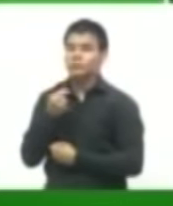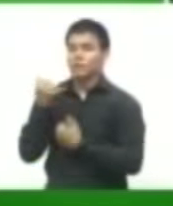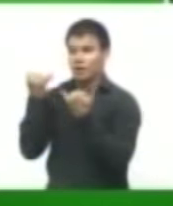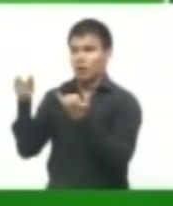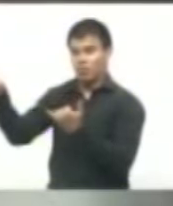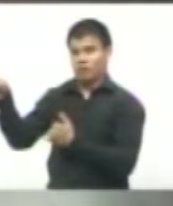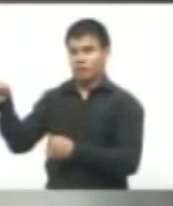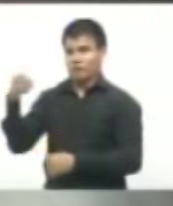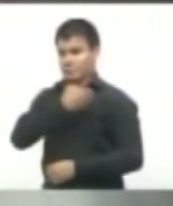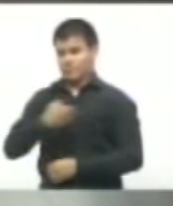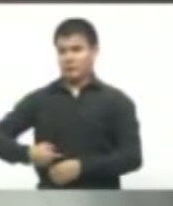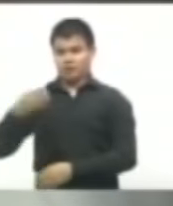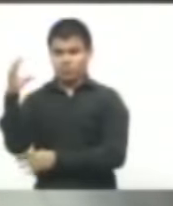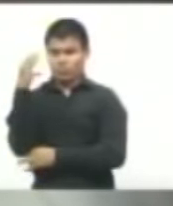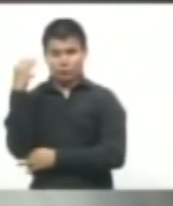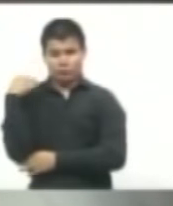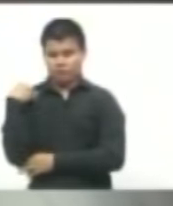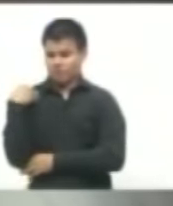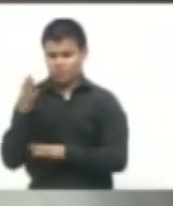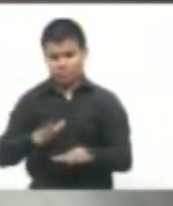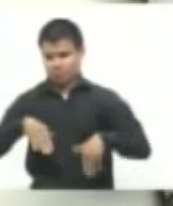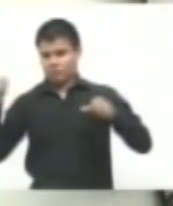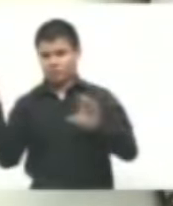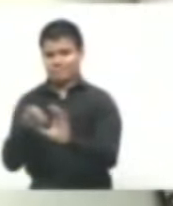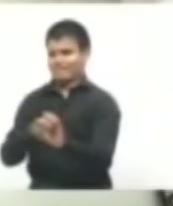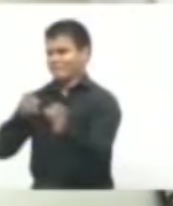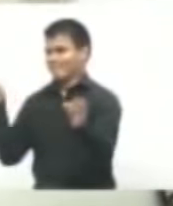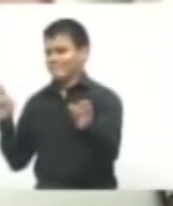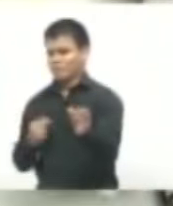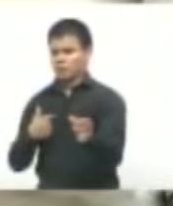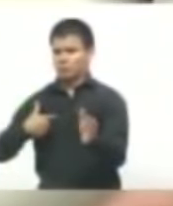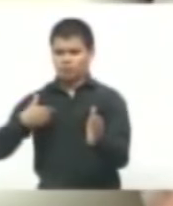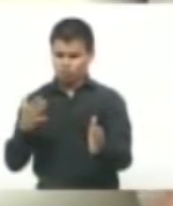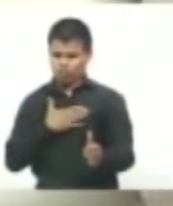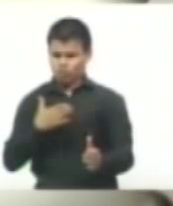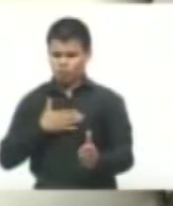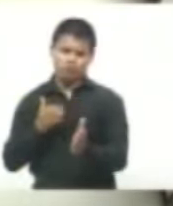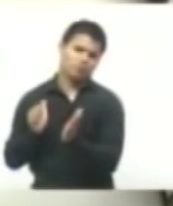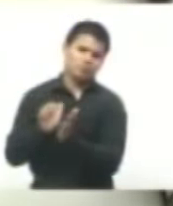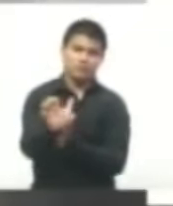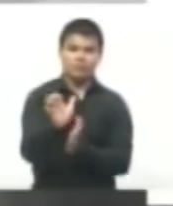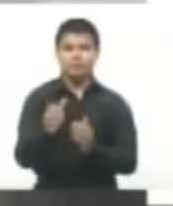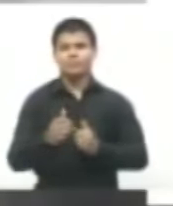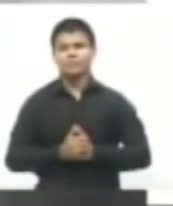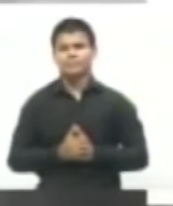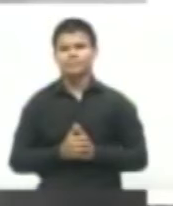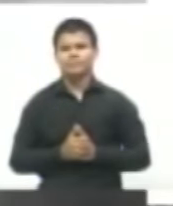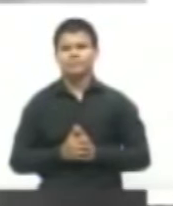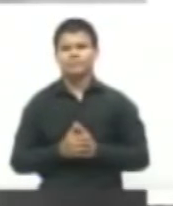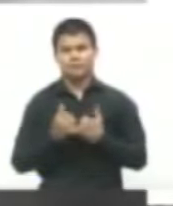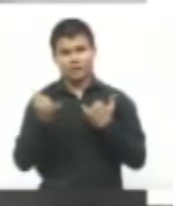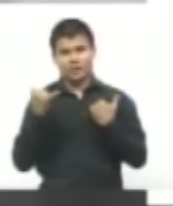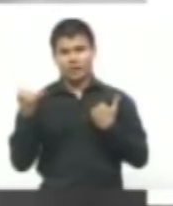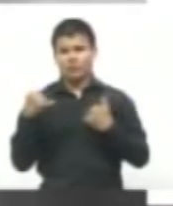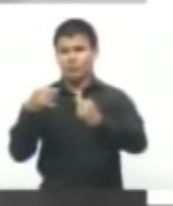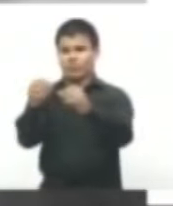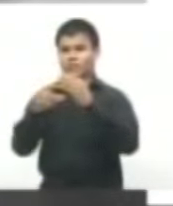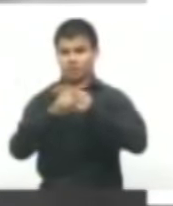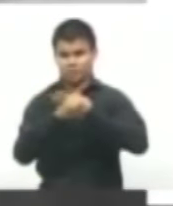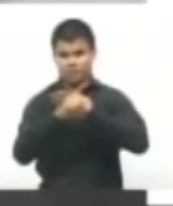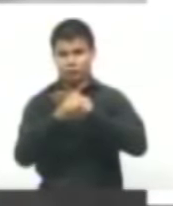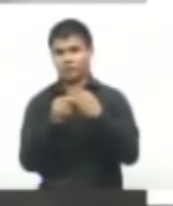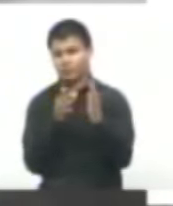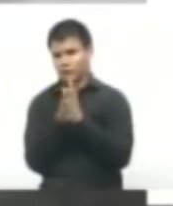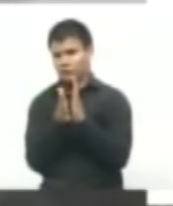otra posibilidad. Asimismo, la senadora Claudia López se refirió acerca de este tema desde su cuenta de Twitter. ¿Qué tal esto? Ahora resulta que